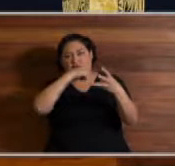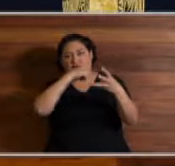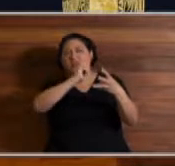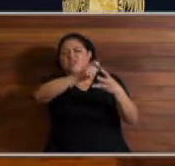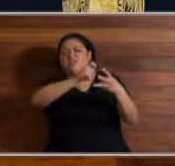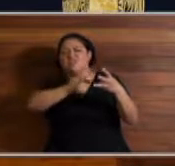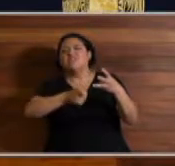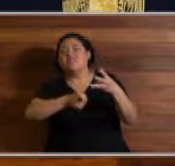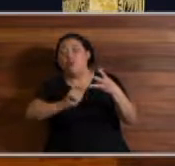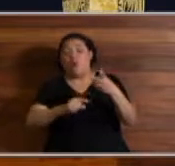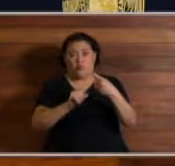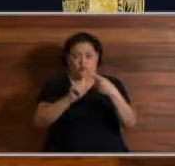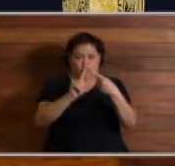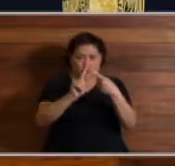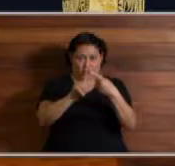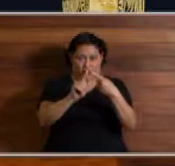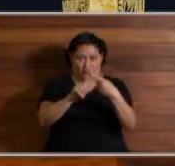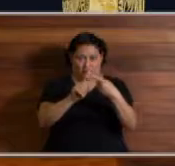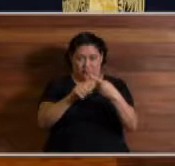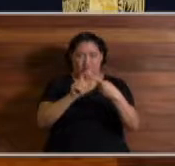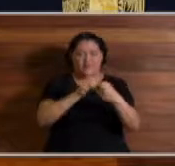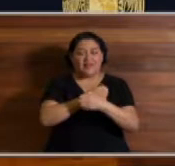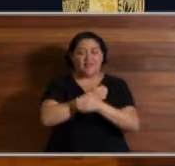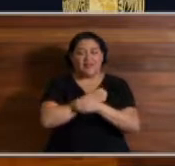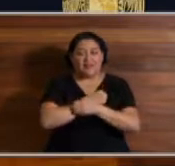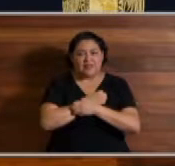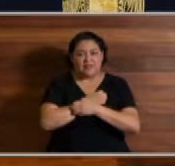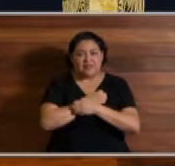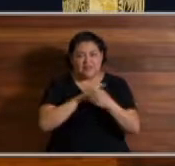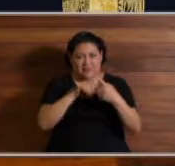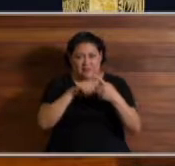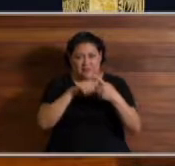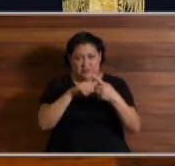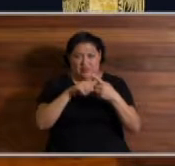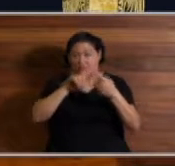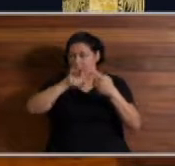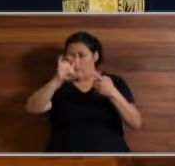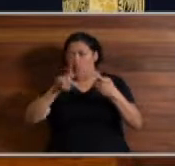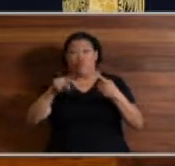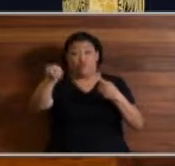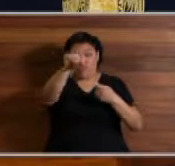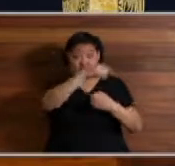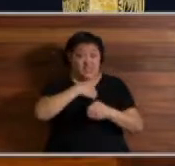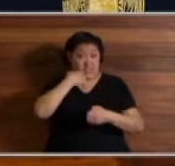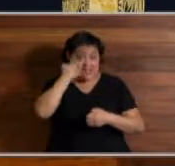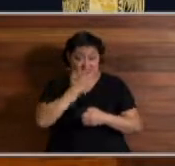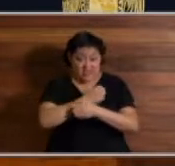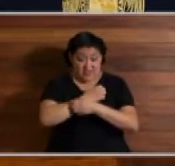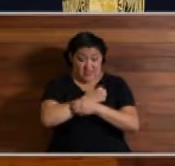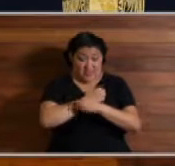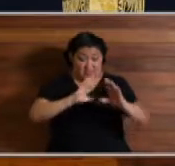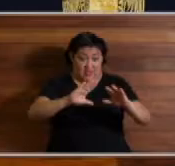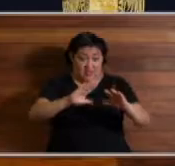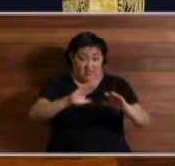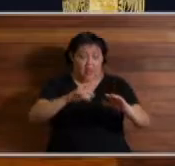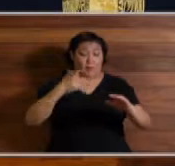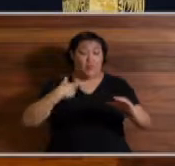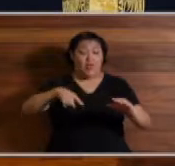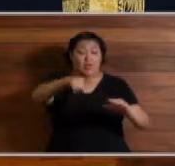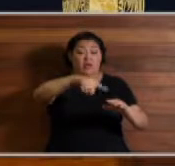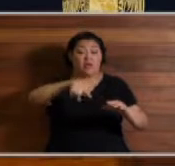primera es la educación. Si usted educa sin conciencia